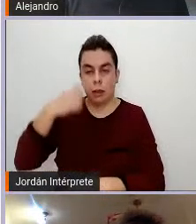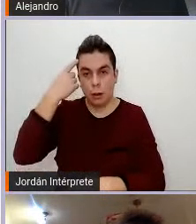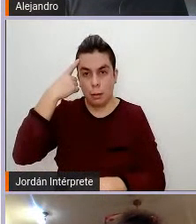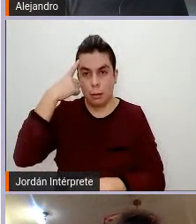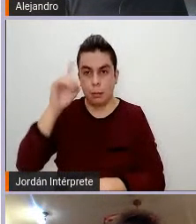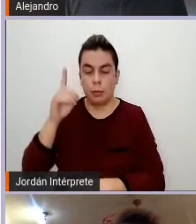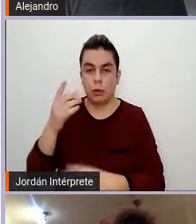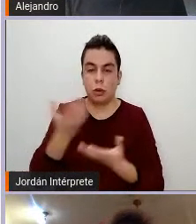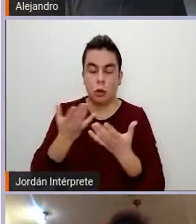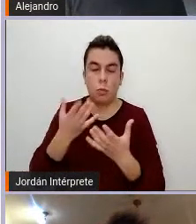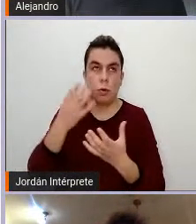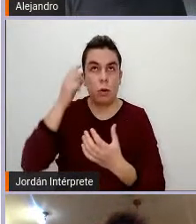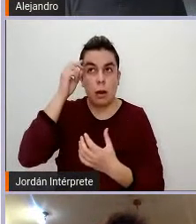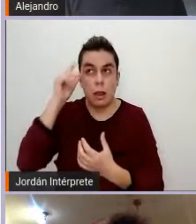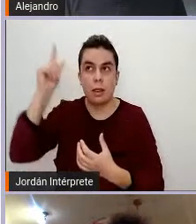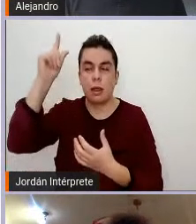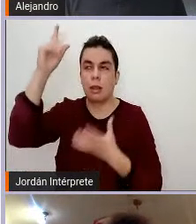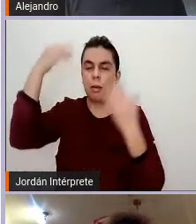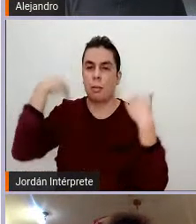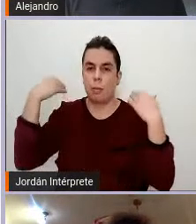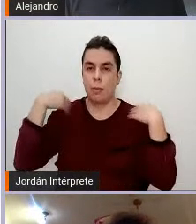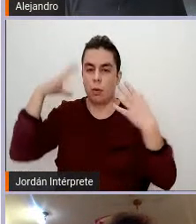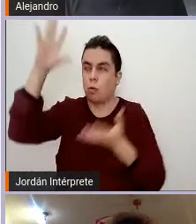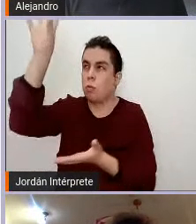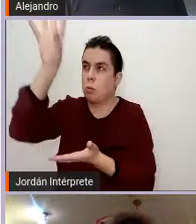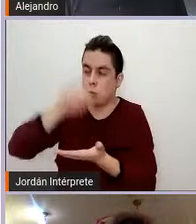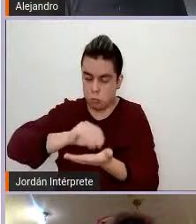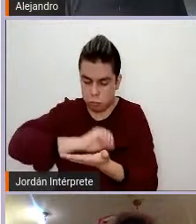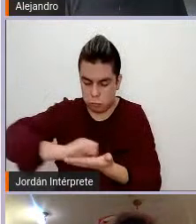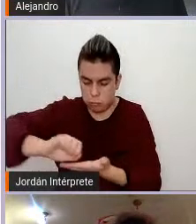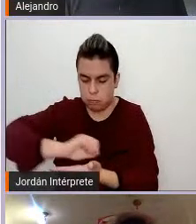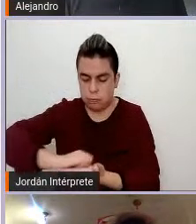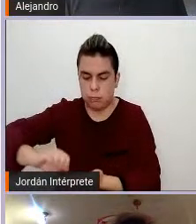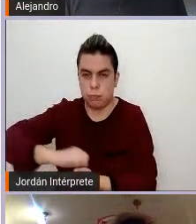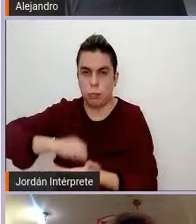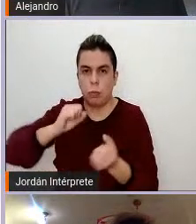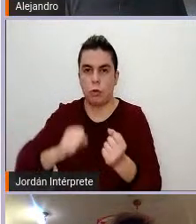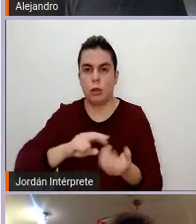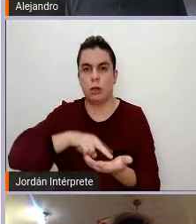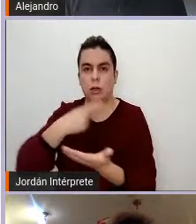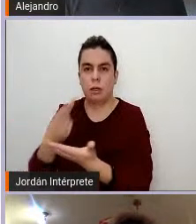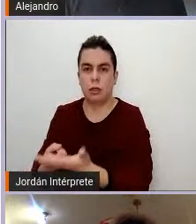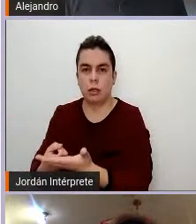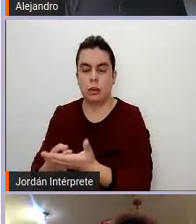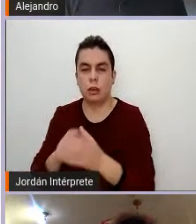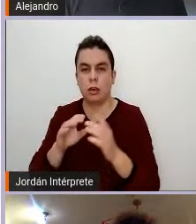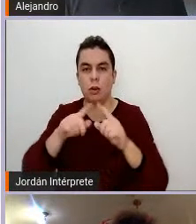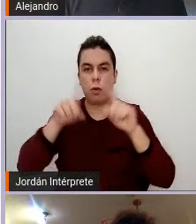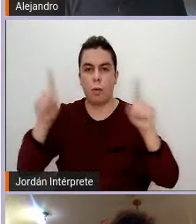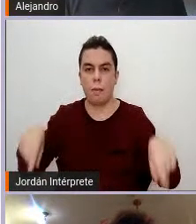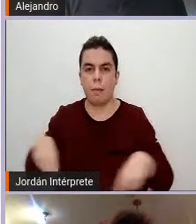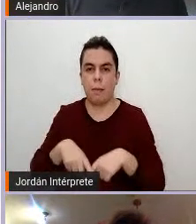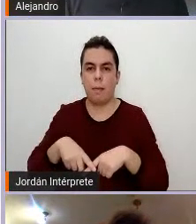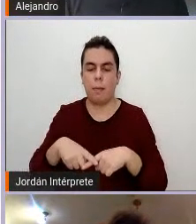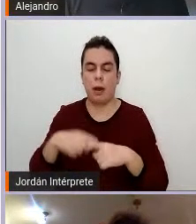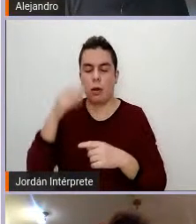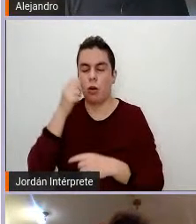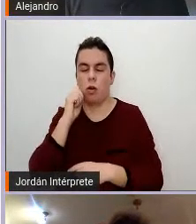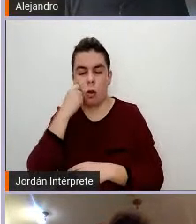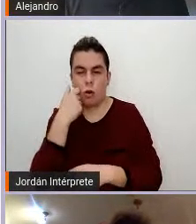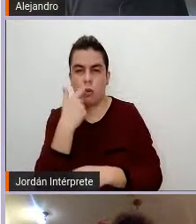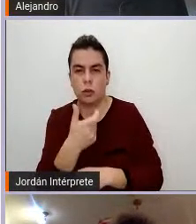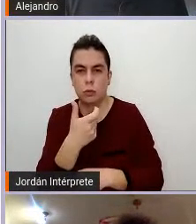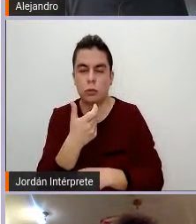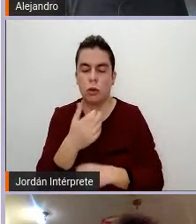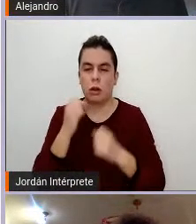traducir elementos puede ofrecer un marco conceptual útil desde donde leer y entender esas y otras relaciones entre la música, la